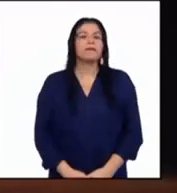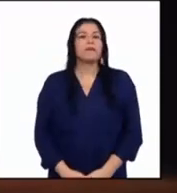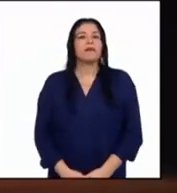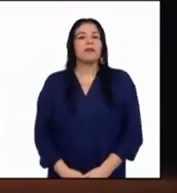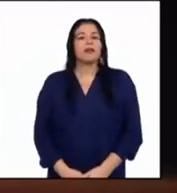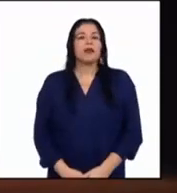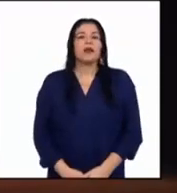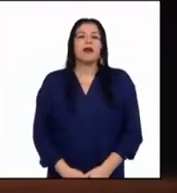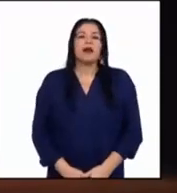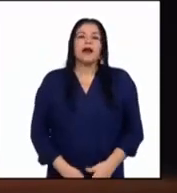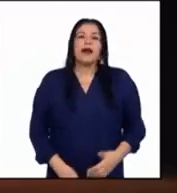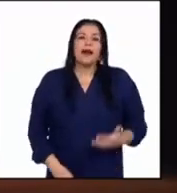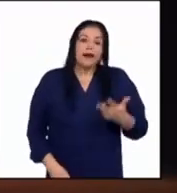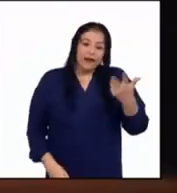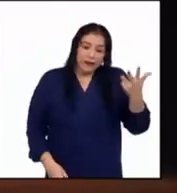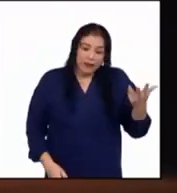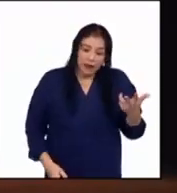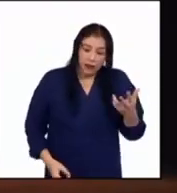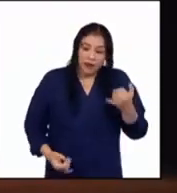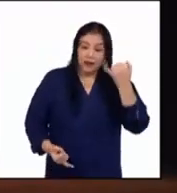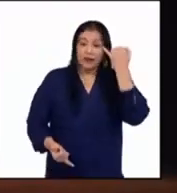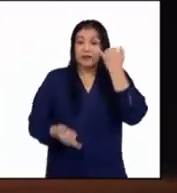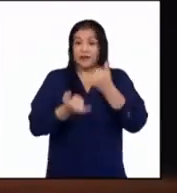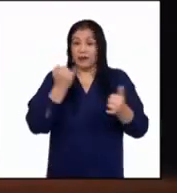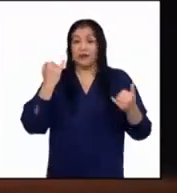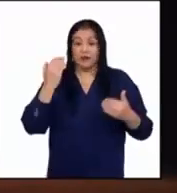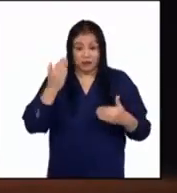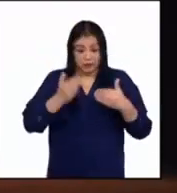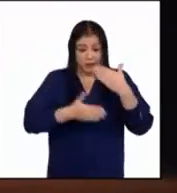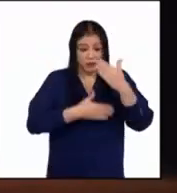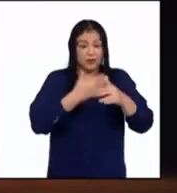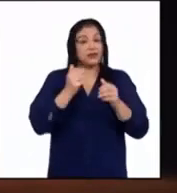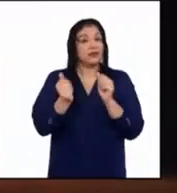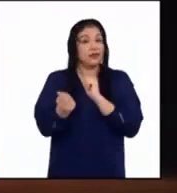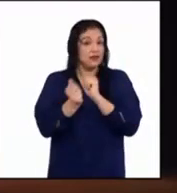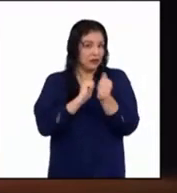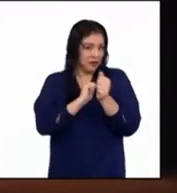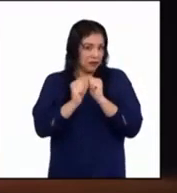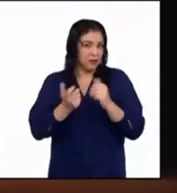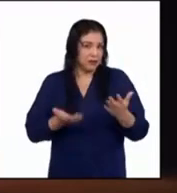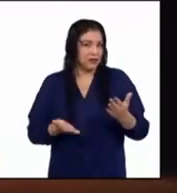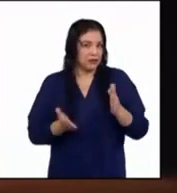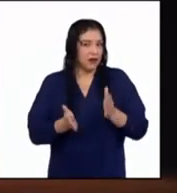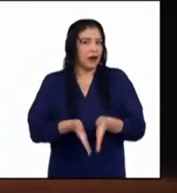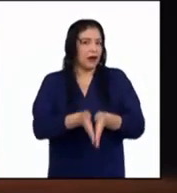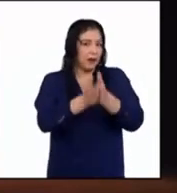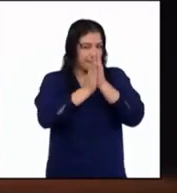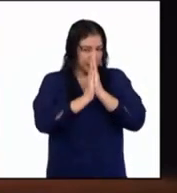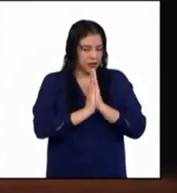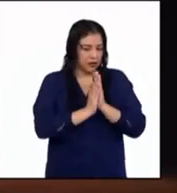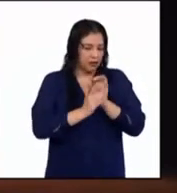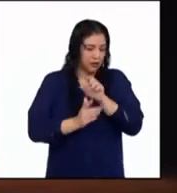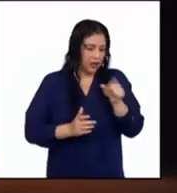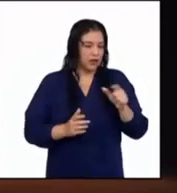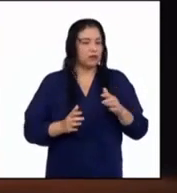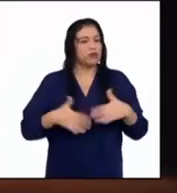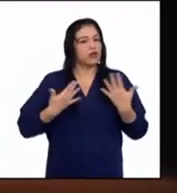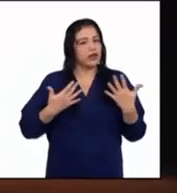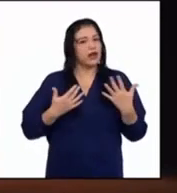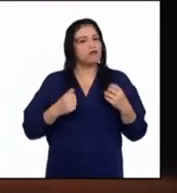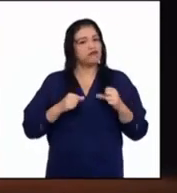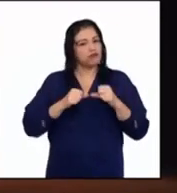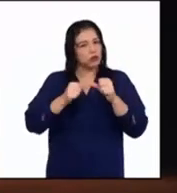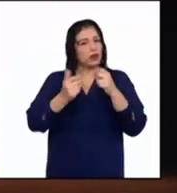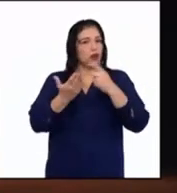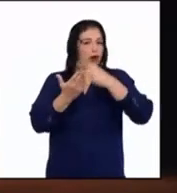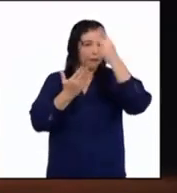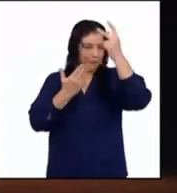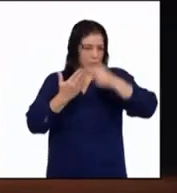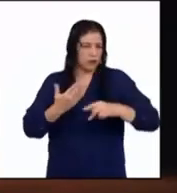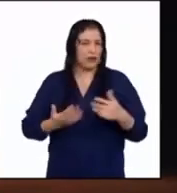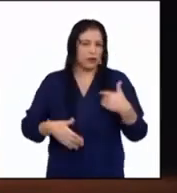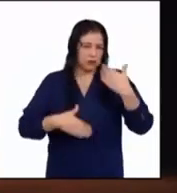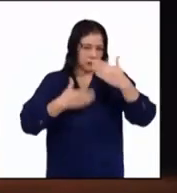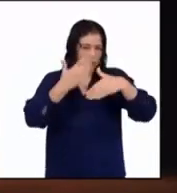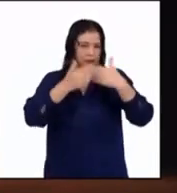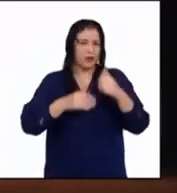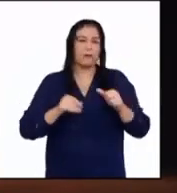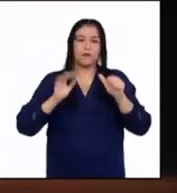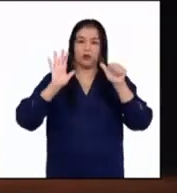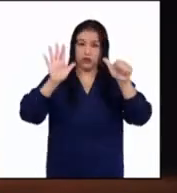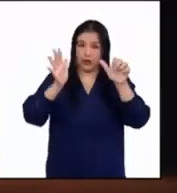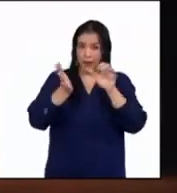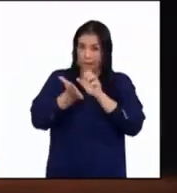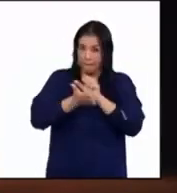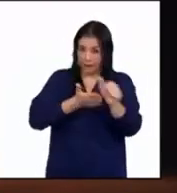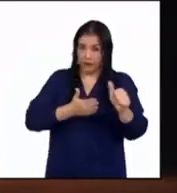y resulta que terminado el proceso, el ciclo del concurso que les pedía que se mantengan conectados al proyecto que creaban por un máximo de 6